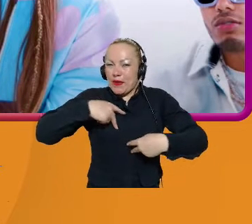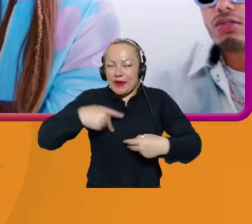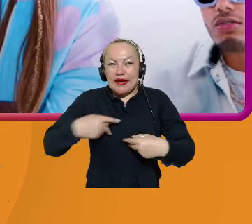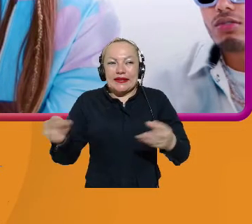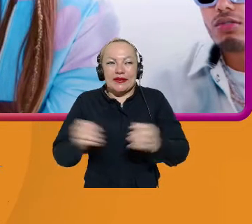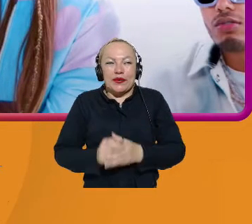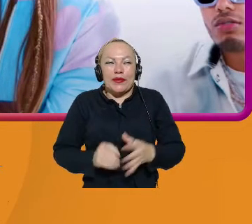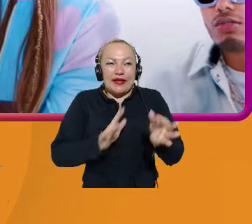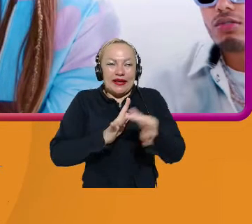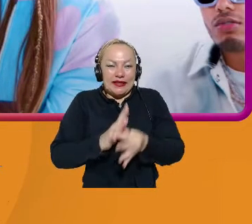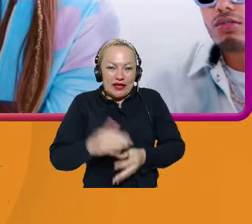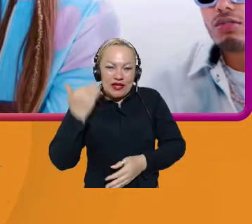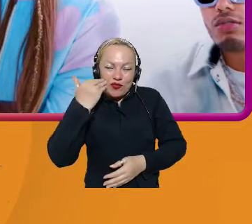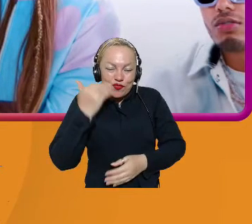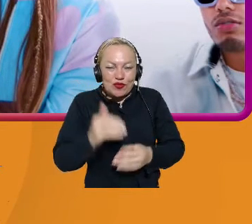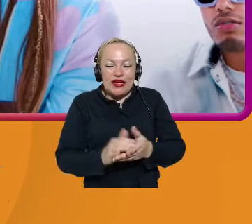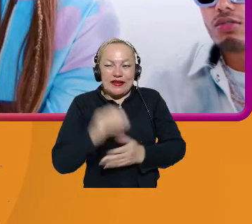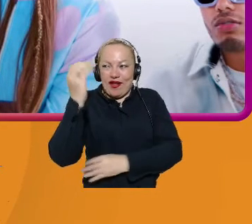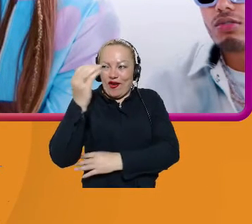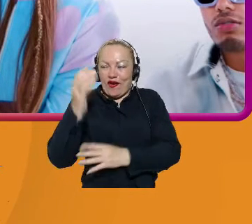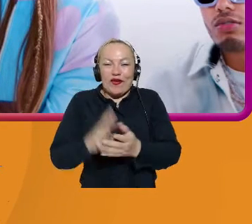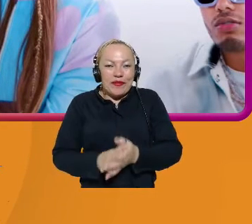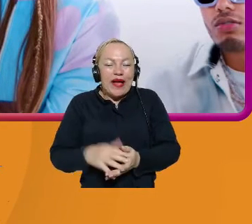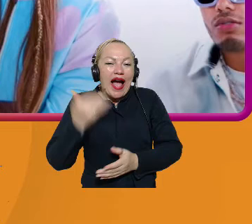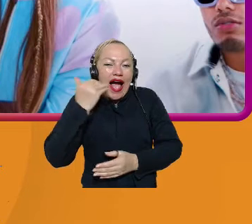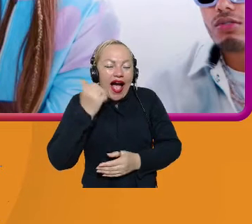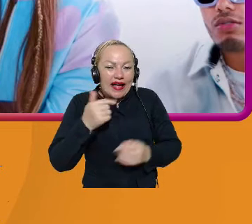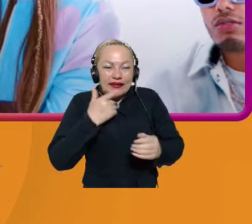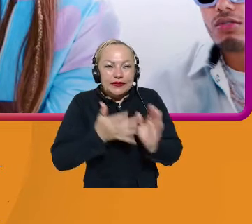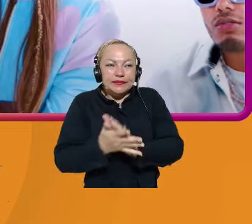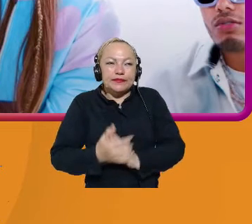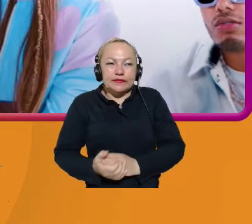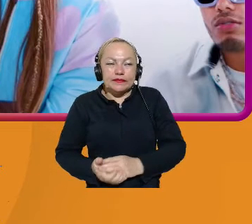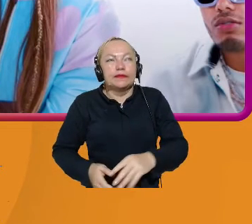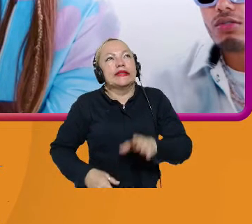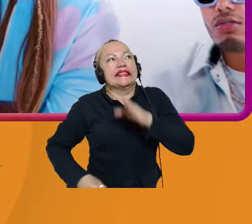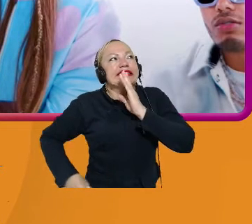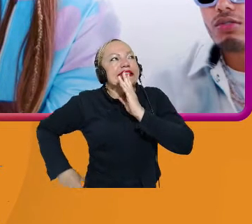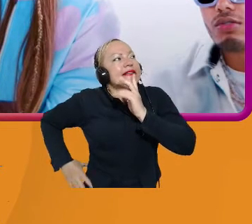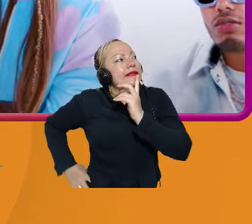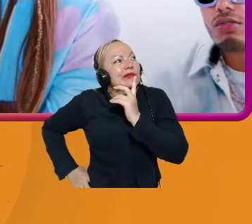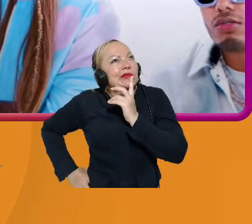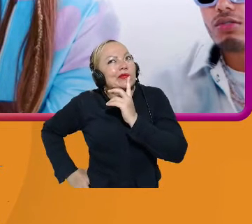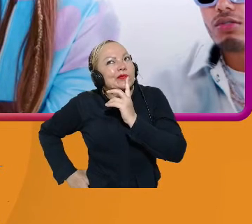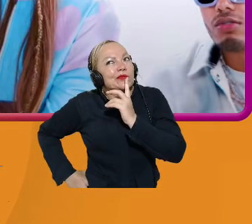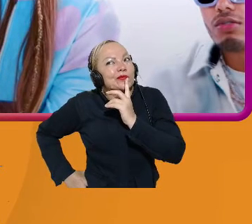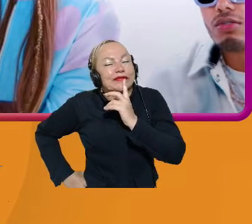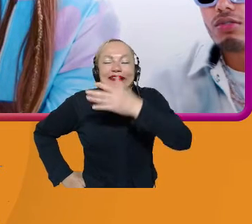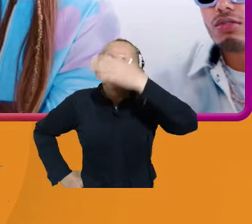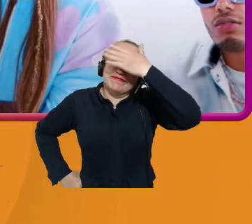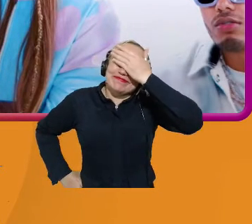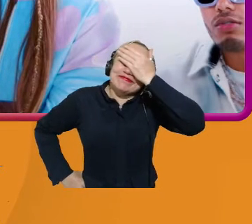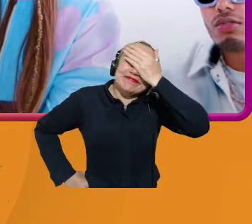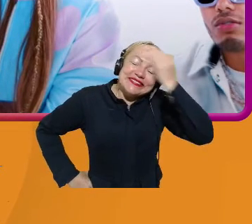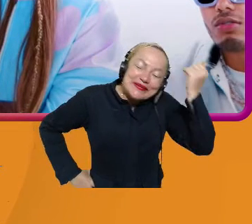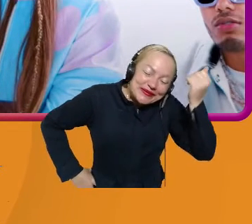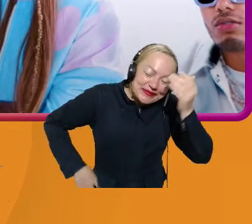se casó con una colombiana, sí. Ya se separaron, pero ahí está. Este señor, se me fue.